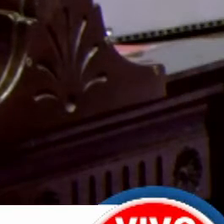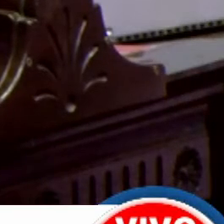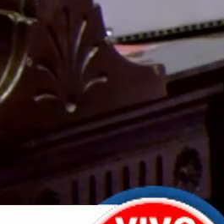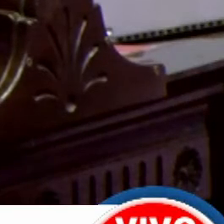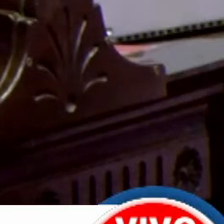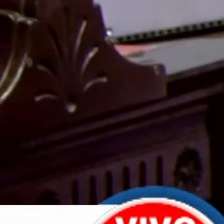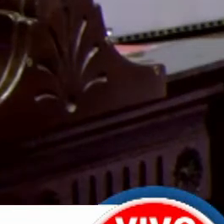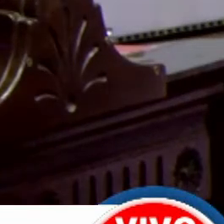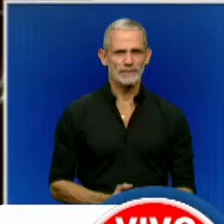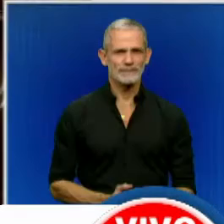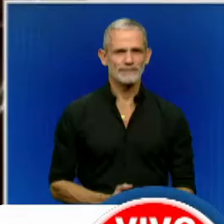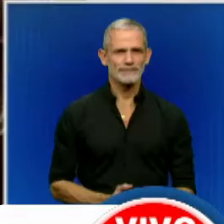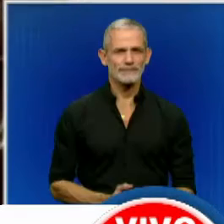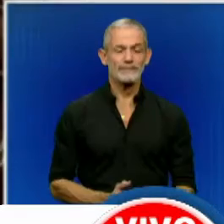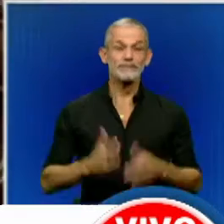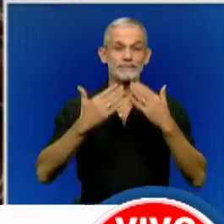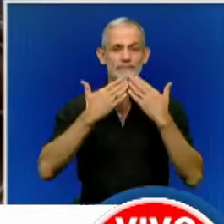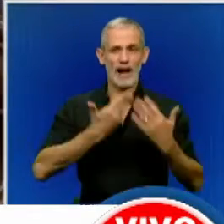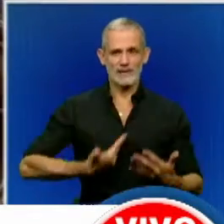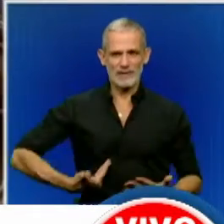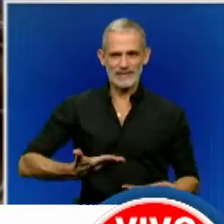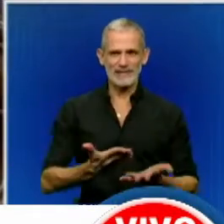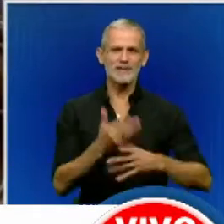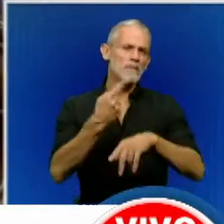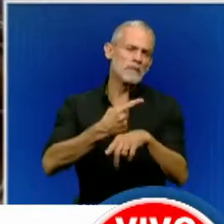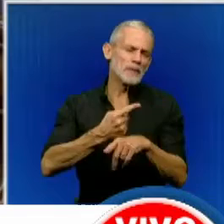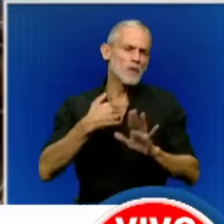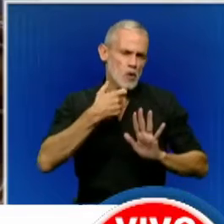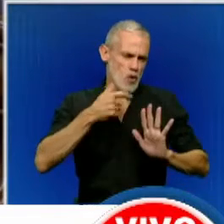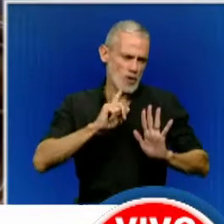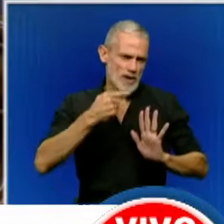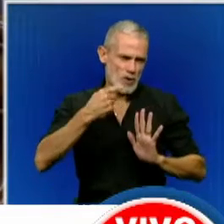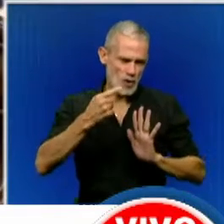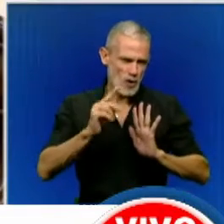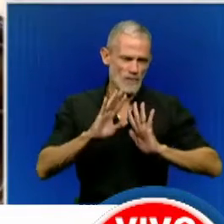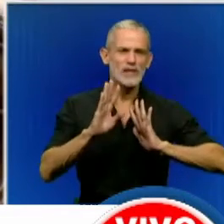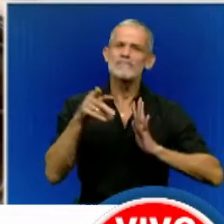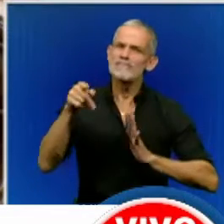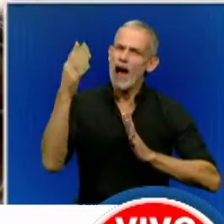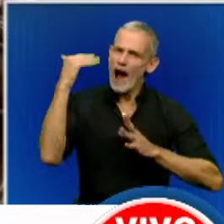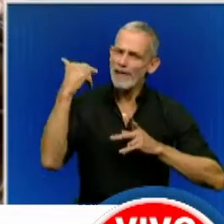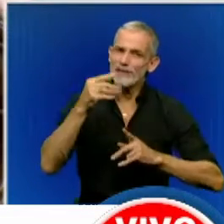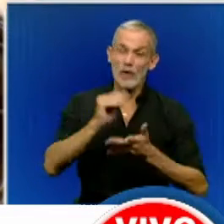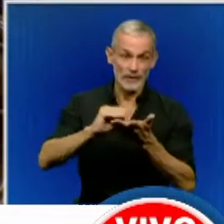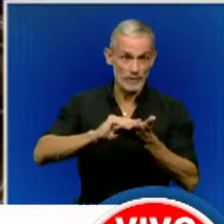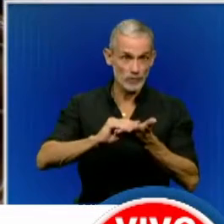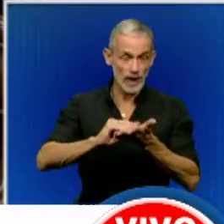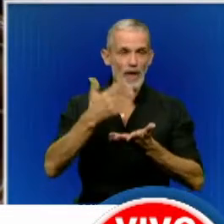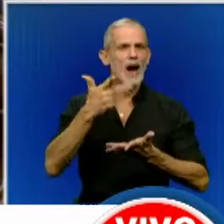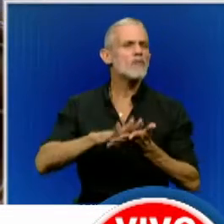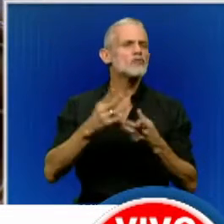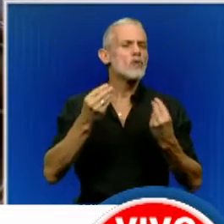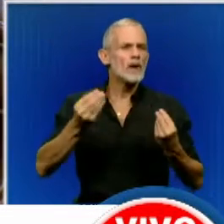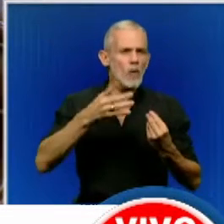Gracias, presidente. En primer lugar, no quiero dejar pasar, un diputado mencionó con anterioridad el caso